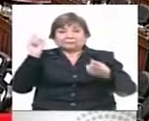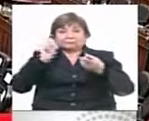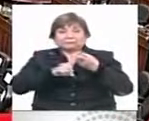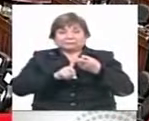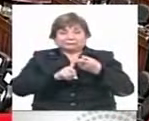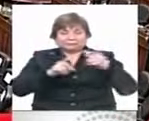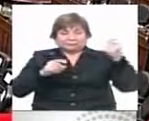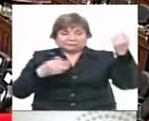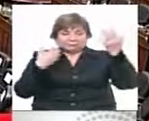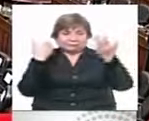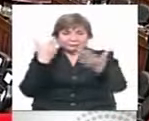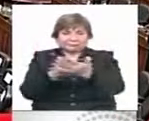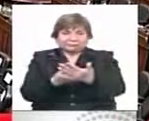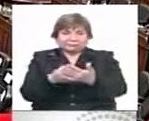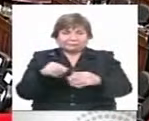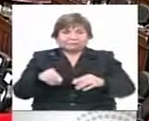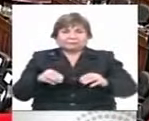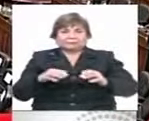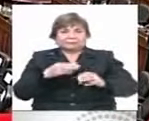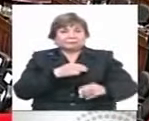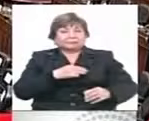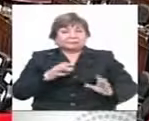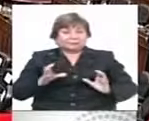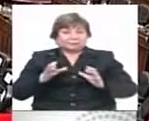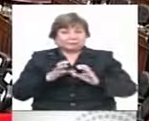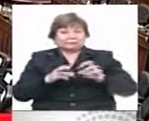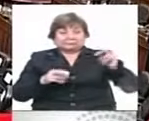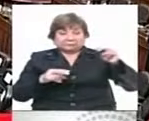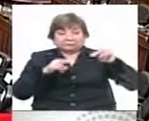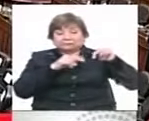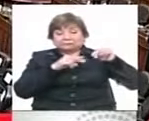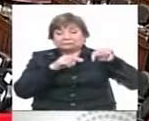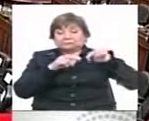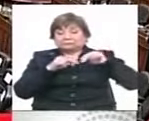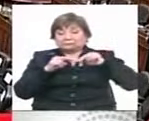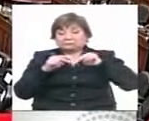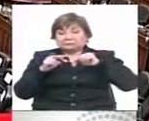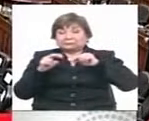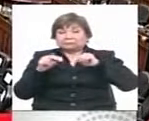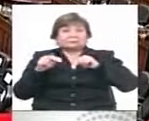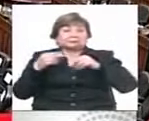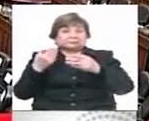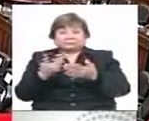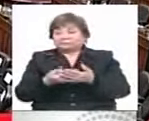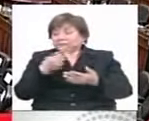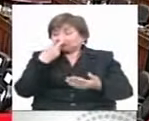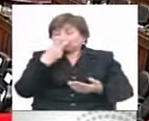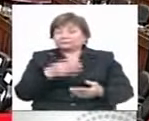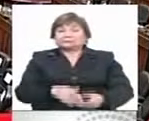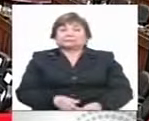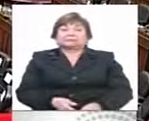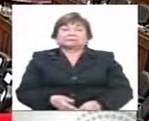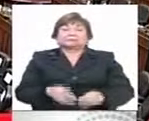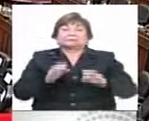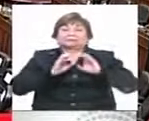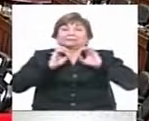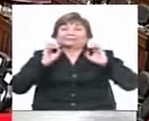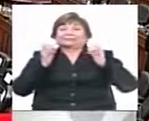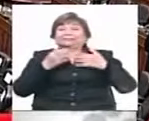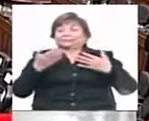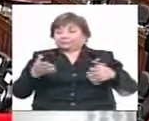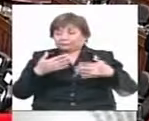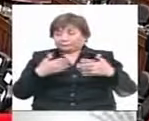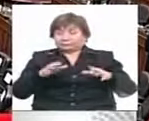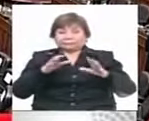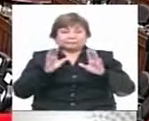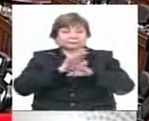sede del Legislativo. Aquí, como pueden ver, esta es imagen en vivo del hemiciclo principal. Ya concluyó la